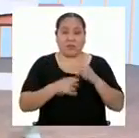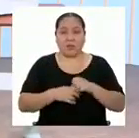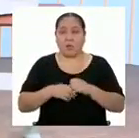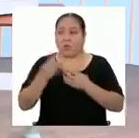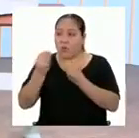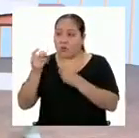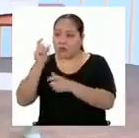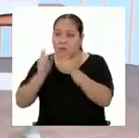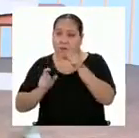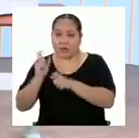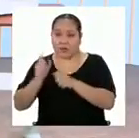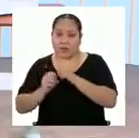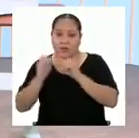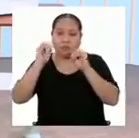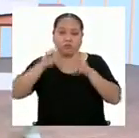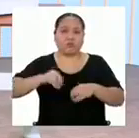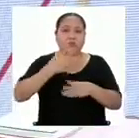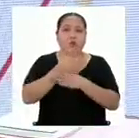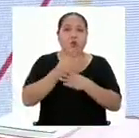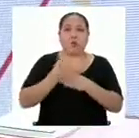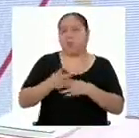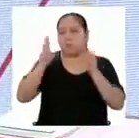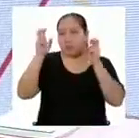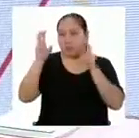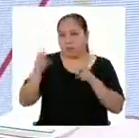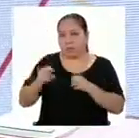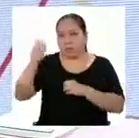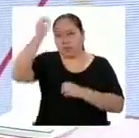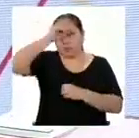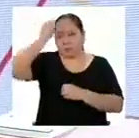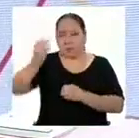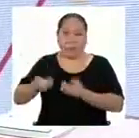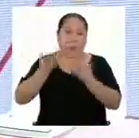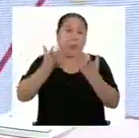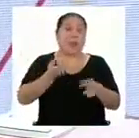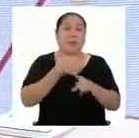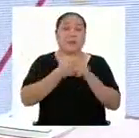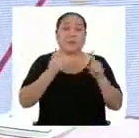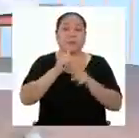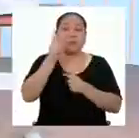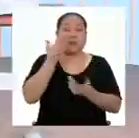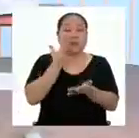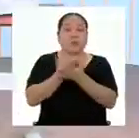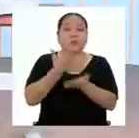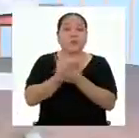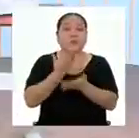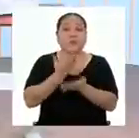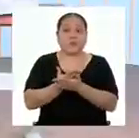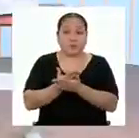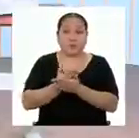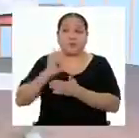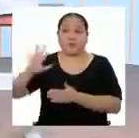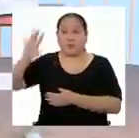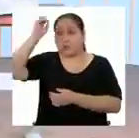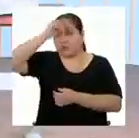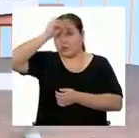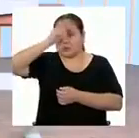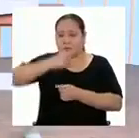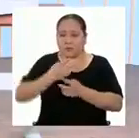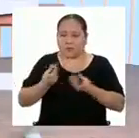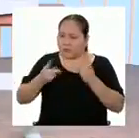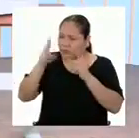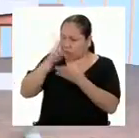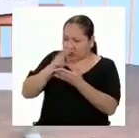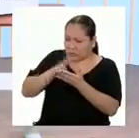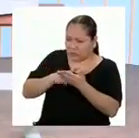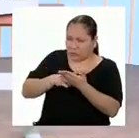o artículos y opina al respecto, ¿verdad? Pero muchas veces no sustentan bien lo que opinan. Cuando leemos y opinamos al